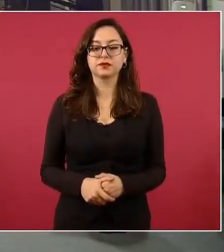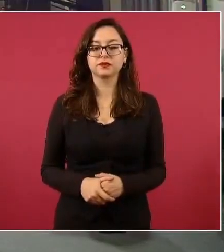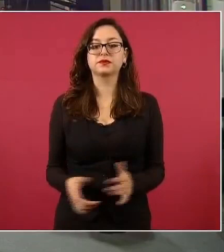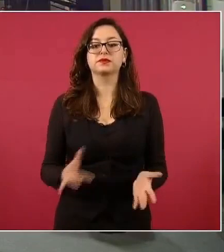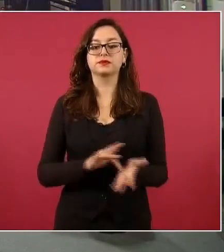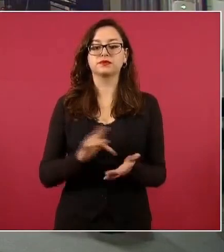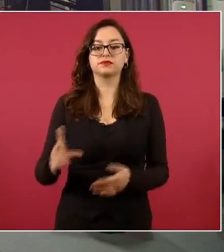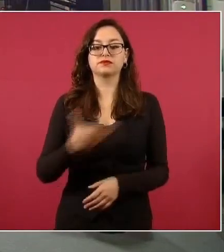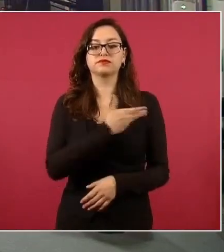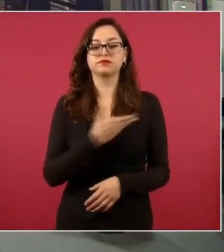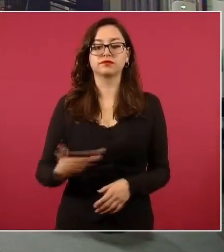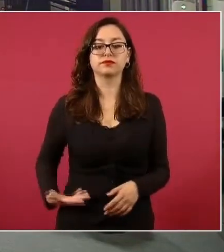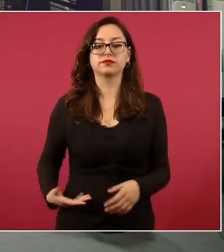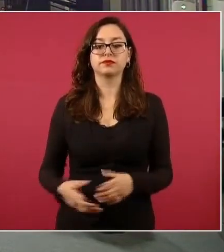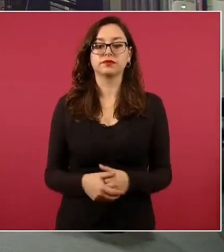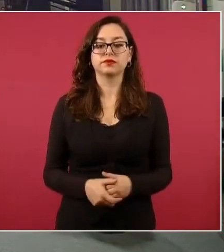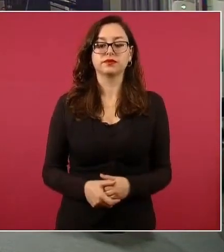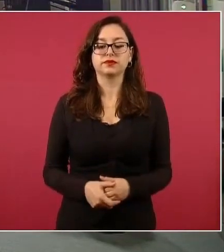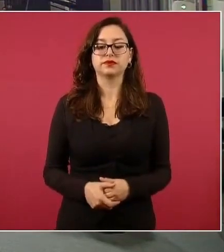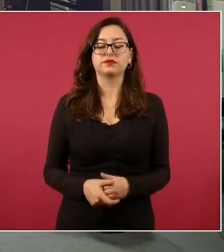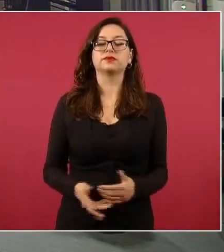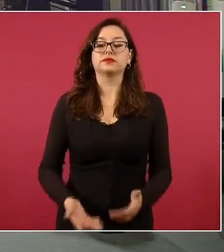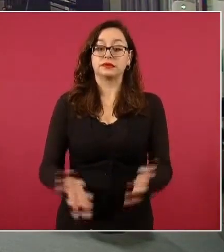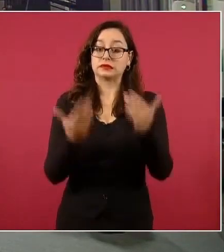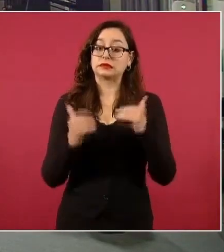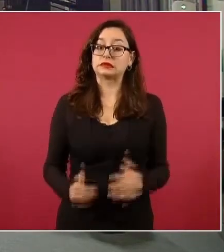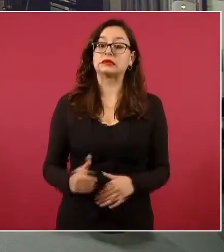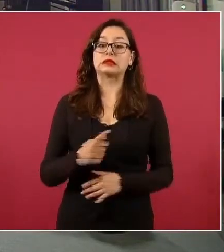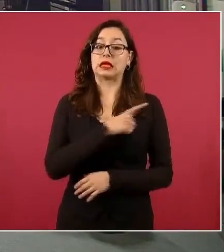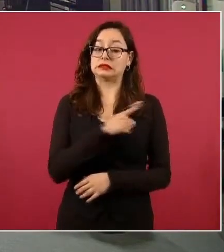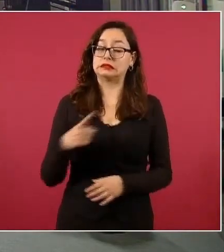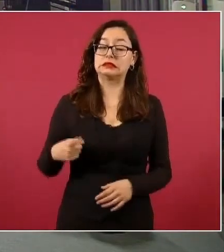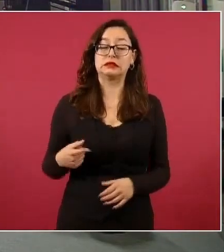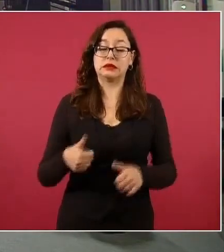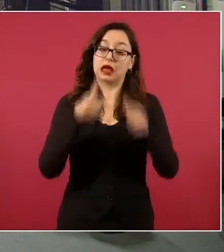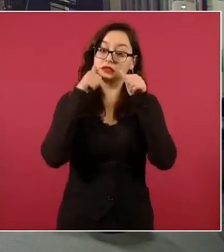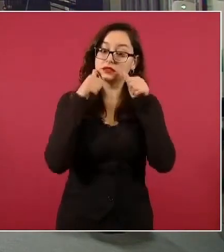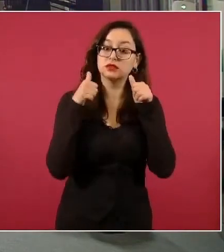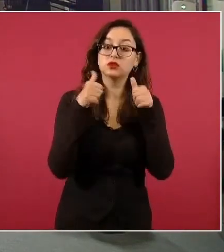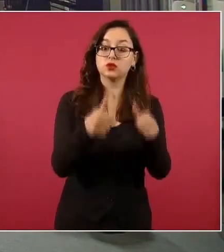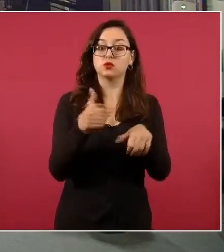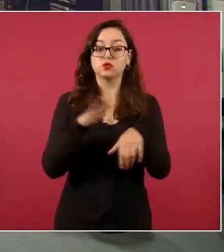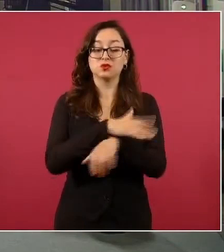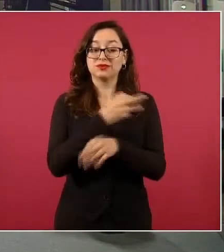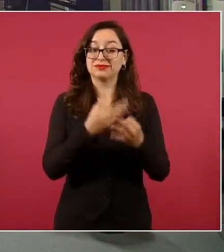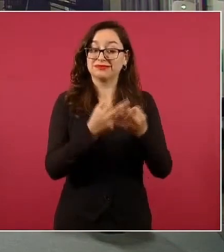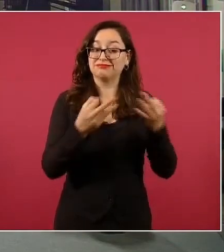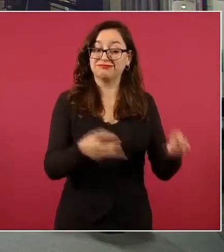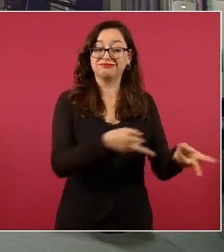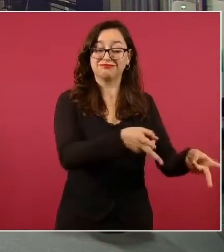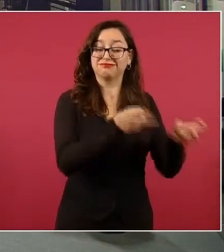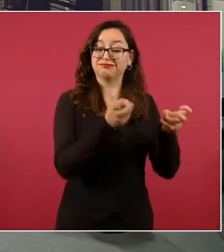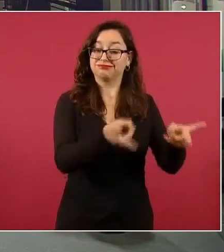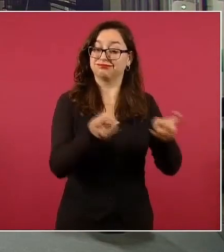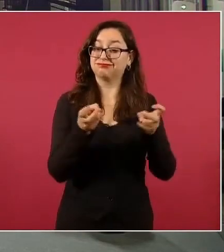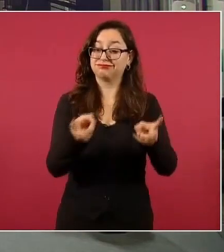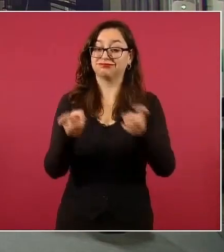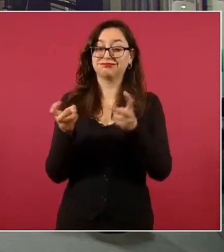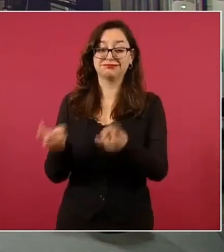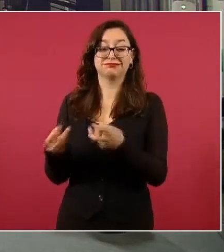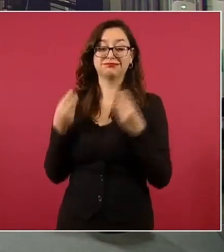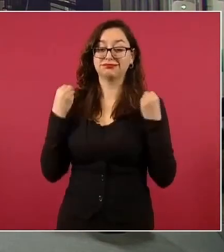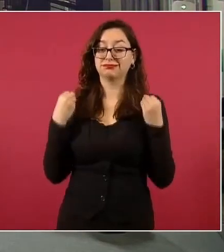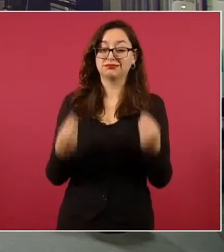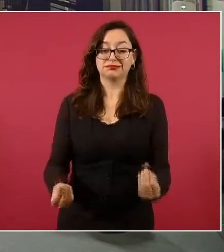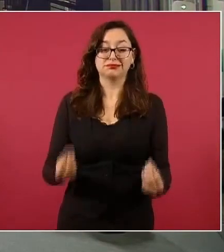Gracias, presidente. Y repito, hay que ponerle mucha atención a este despojo porque este, a partir de que nosotros